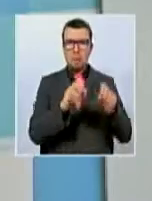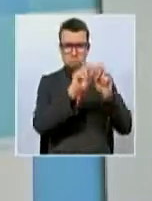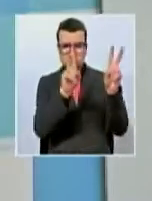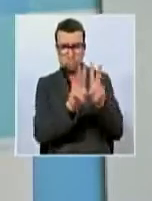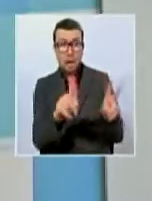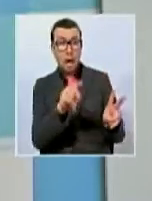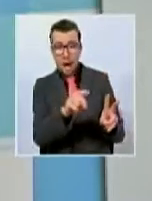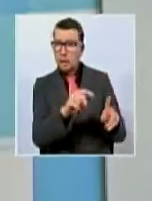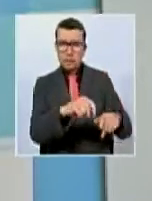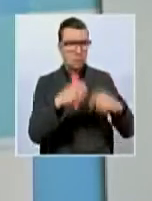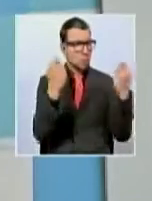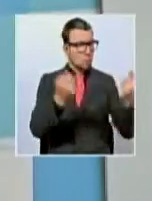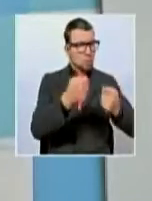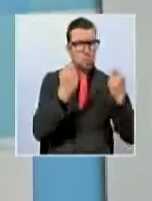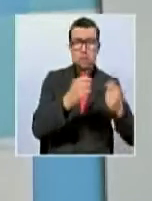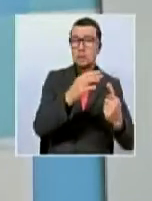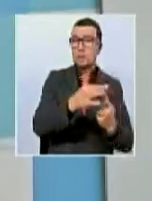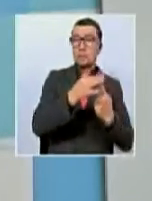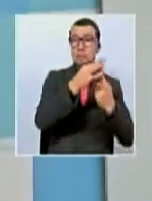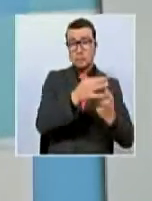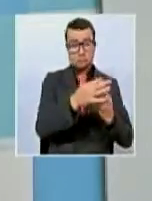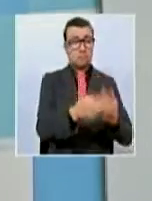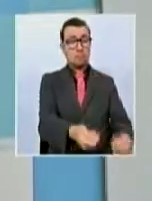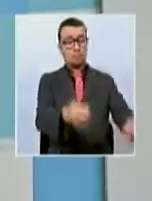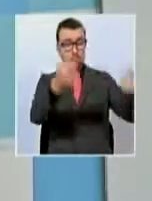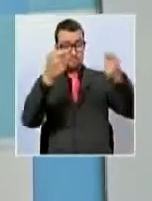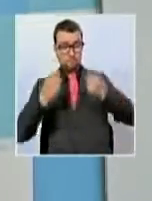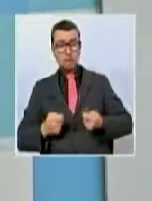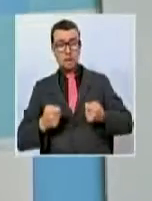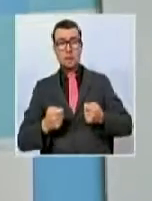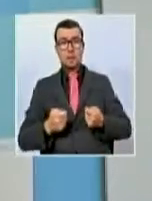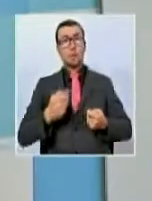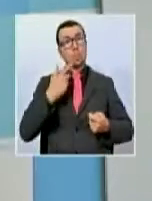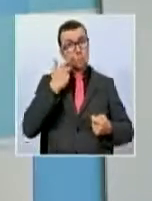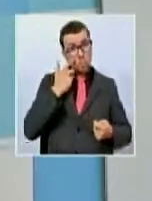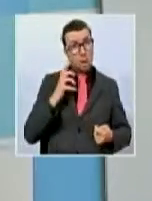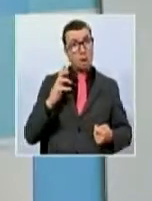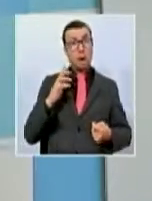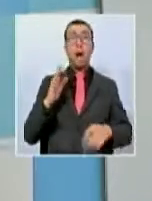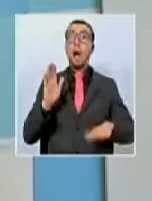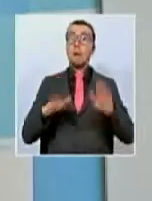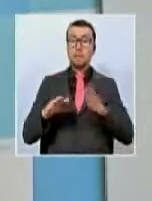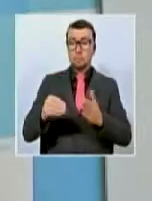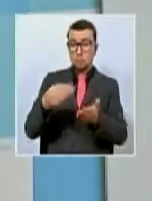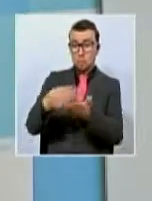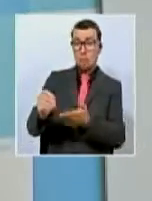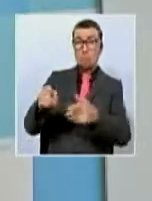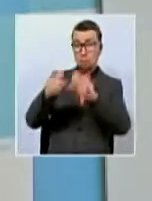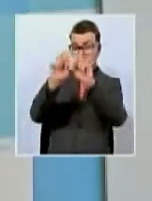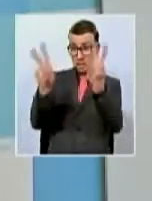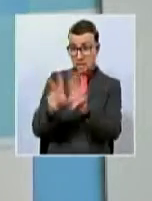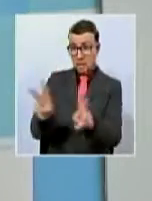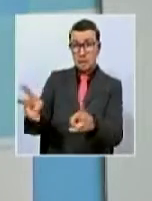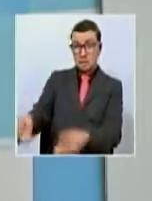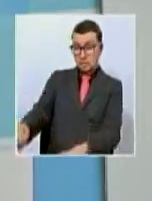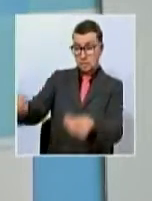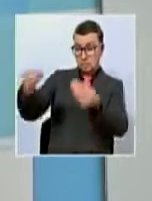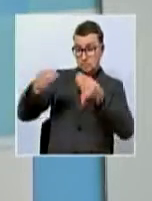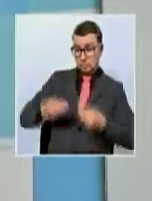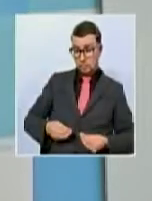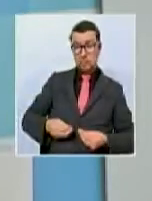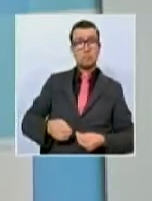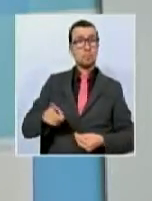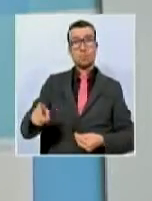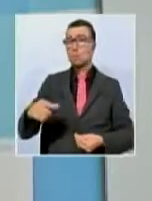dedican a la comercialización virtual de estos productos. Ojo que los productos que compramos por internet no tienen